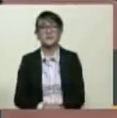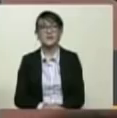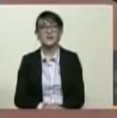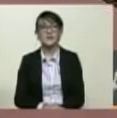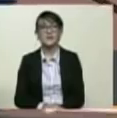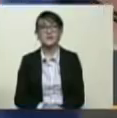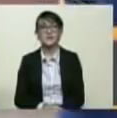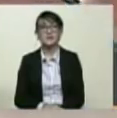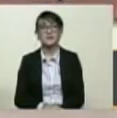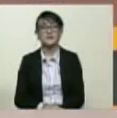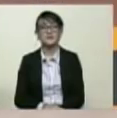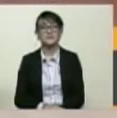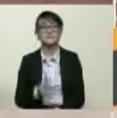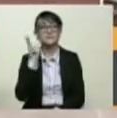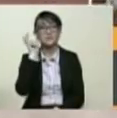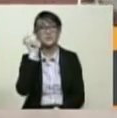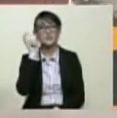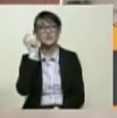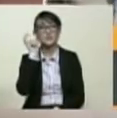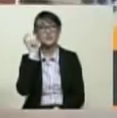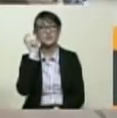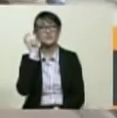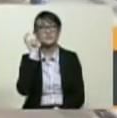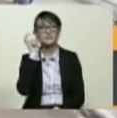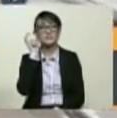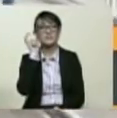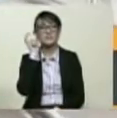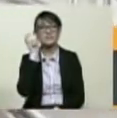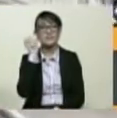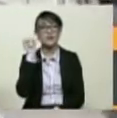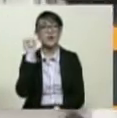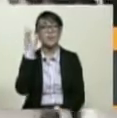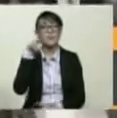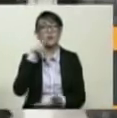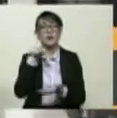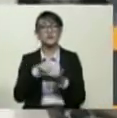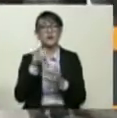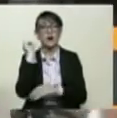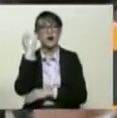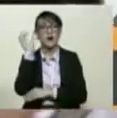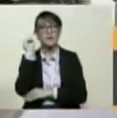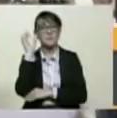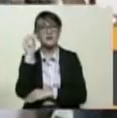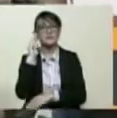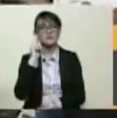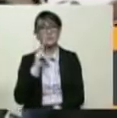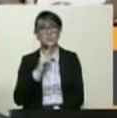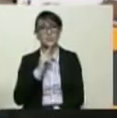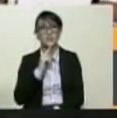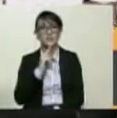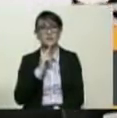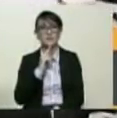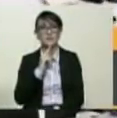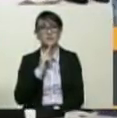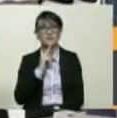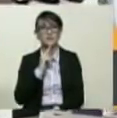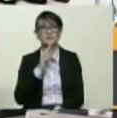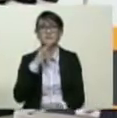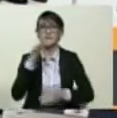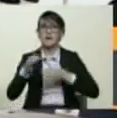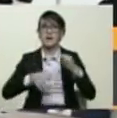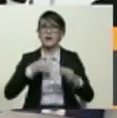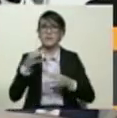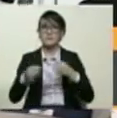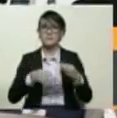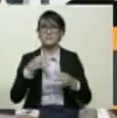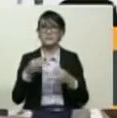Escuchábamos entonces las declaraciones del jefe del Comando Nacional de Campaña, Simón Bolívar. Jorge Rodríguez explicaba